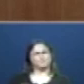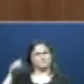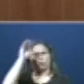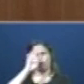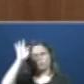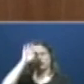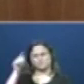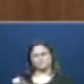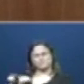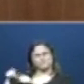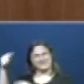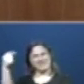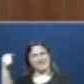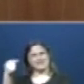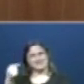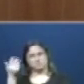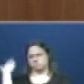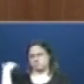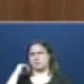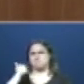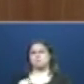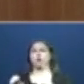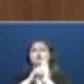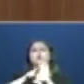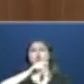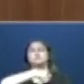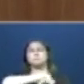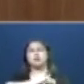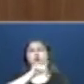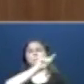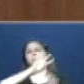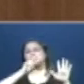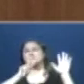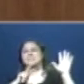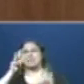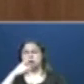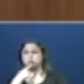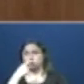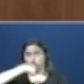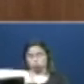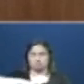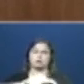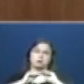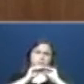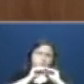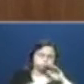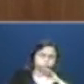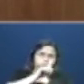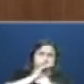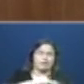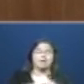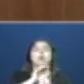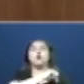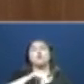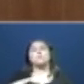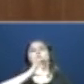organización territorial que diseñó la Constitución de 1978 y que hemos desarrollado a través de las comunidades autónomas a las que además